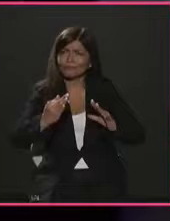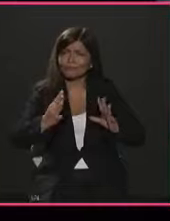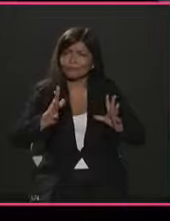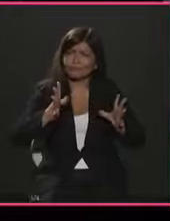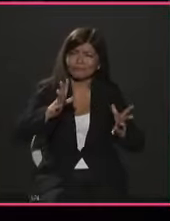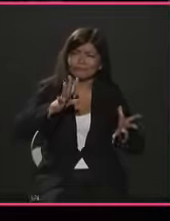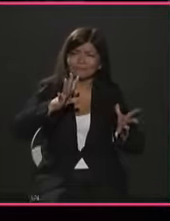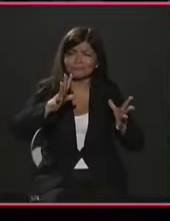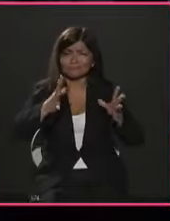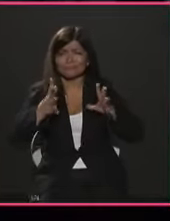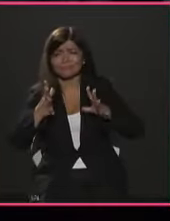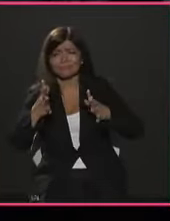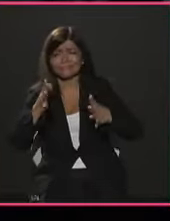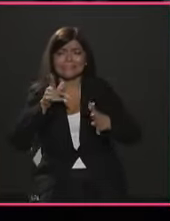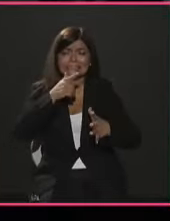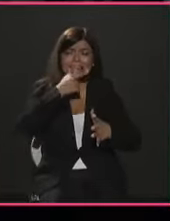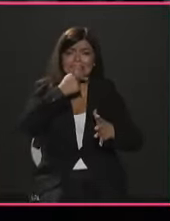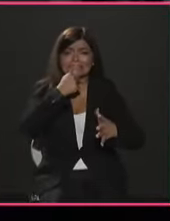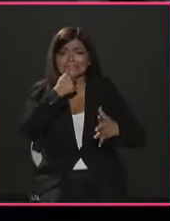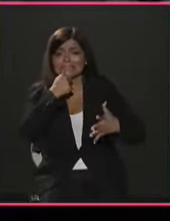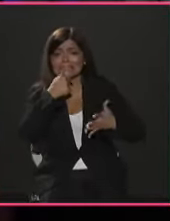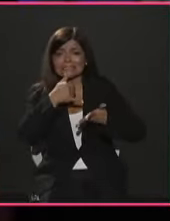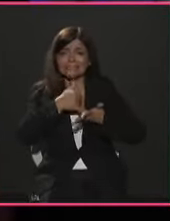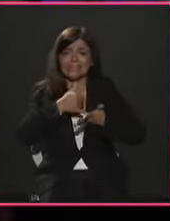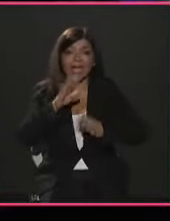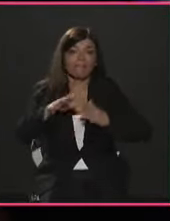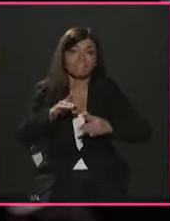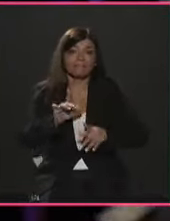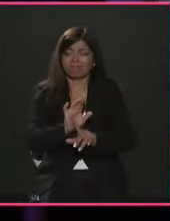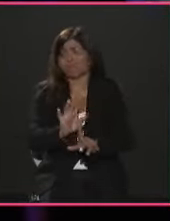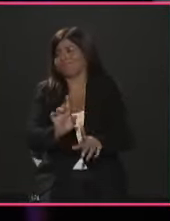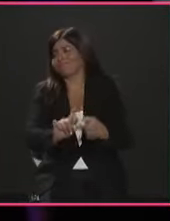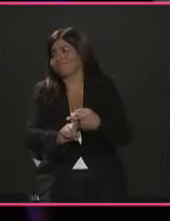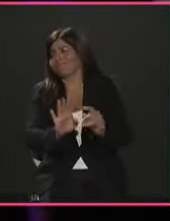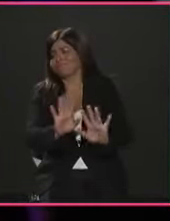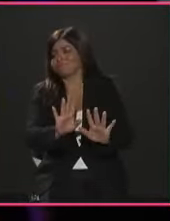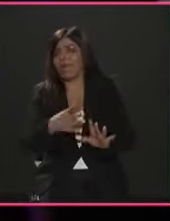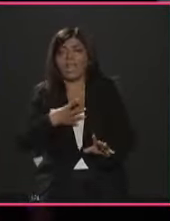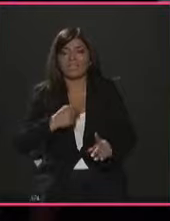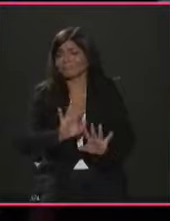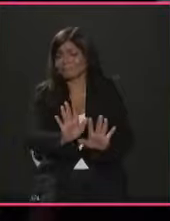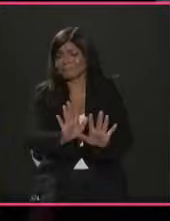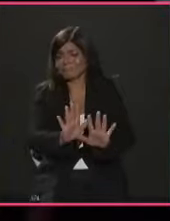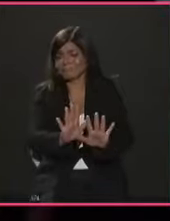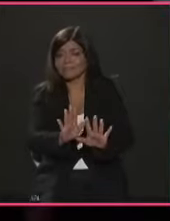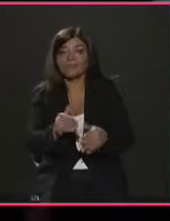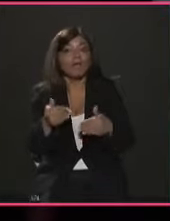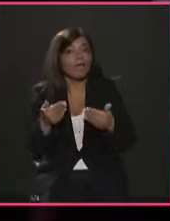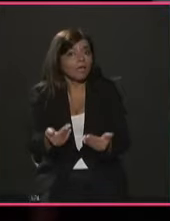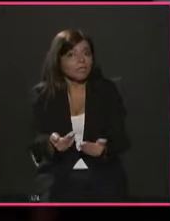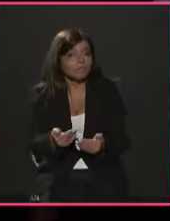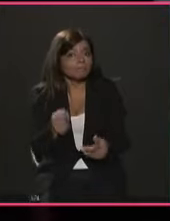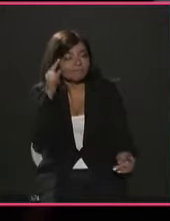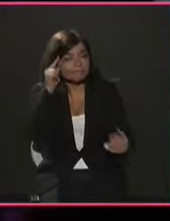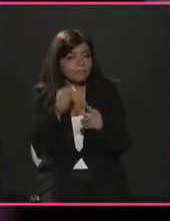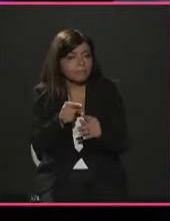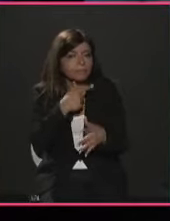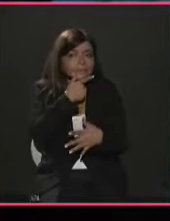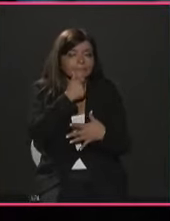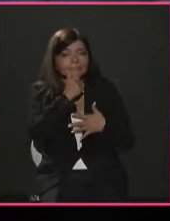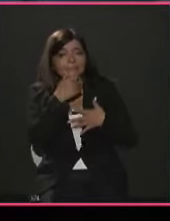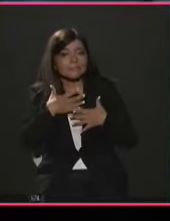mundo incierto a veces no quieren casarse no quieren tener hijos y eso tiene que ver con la